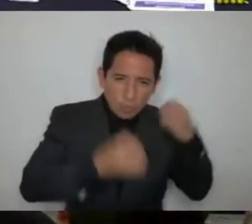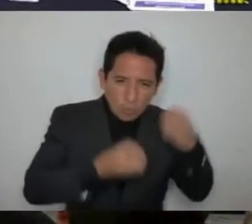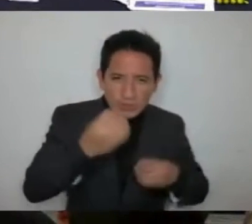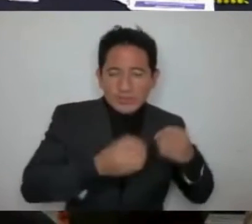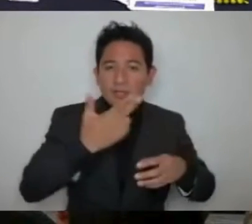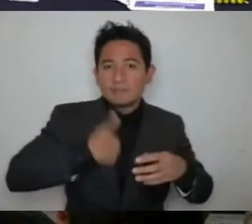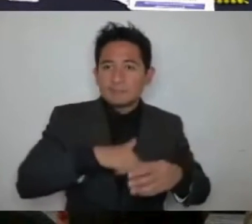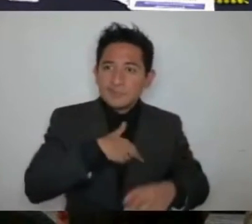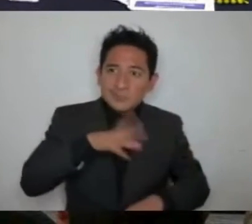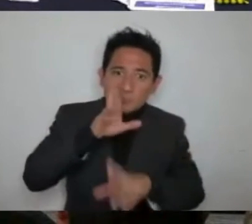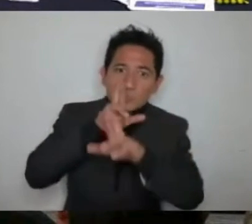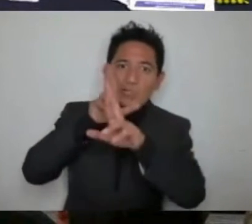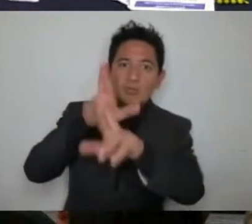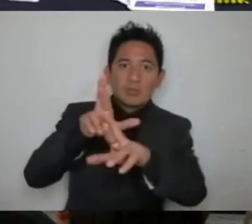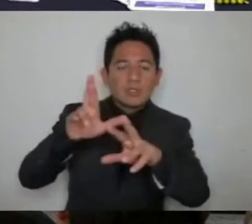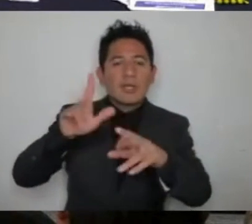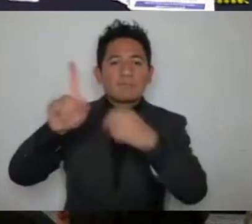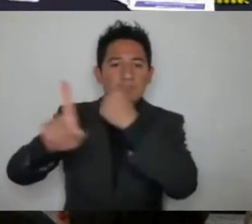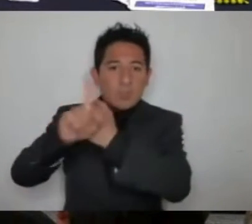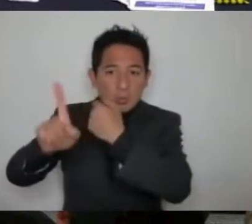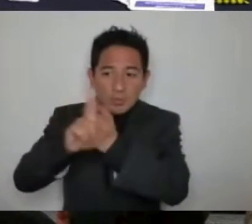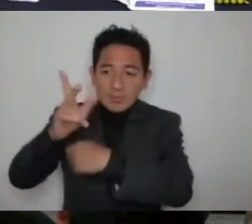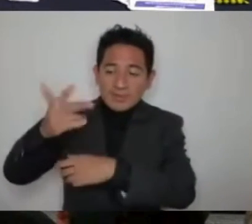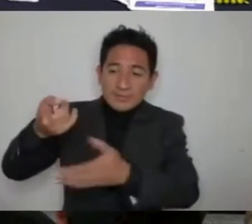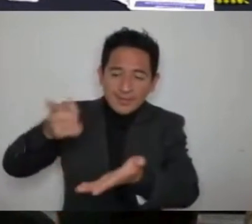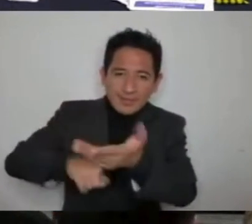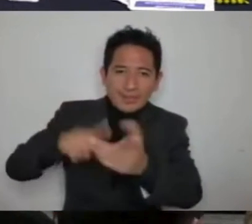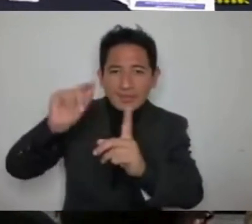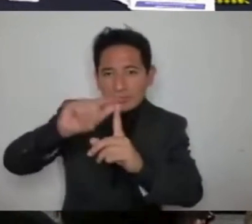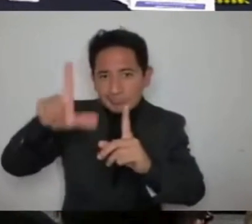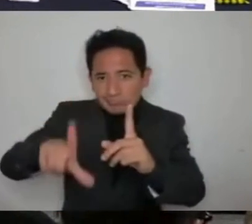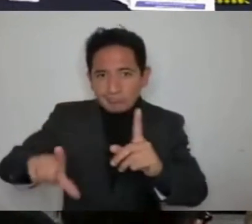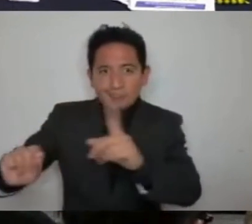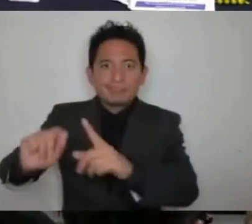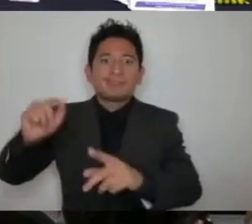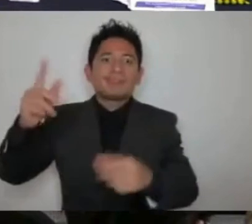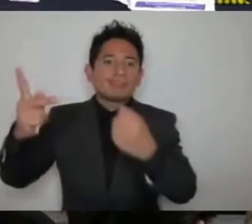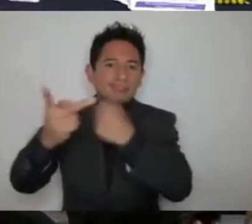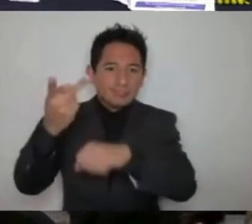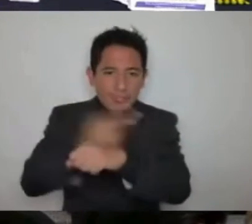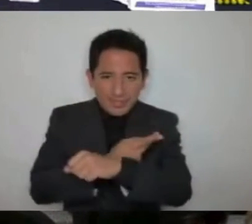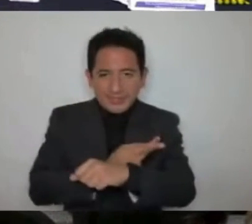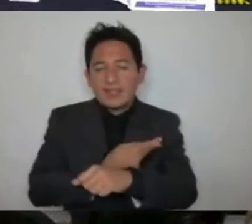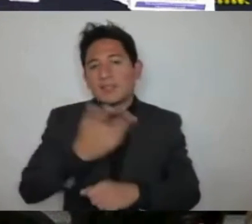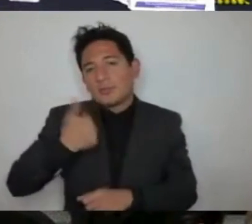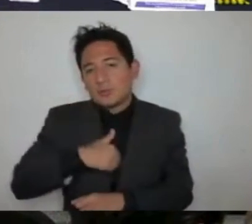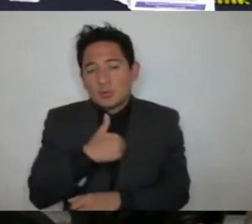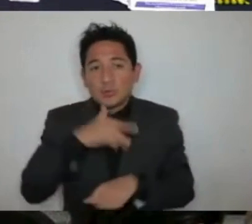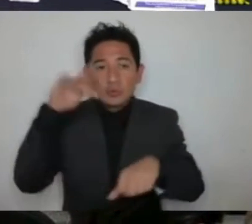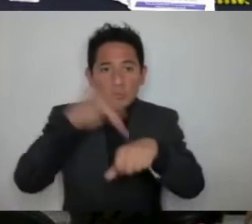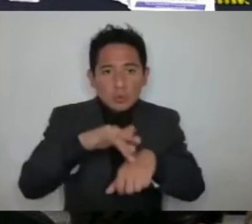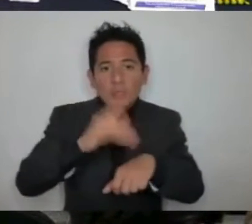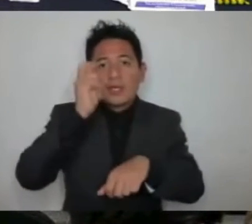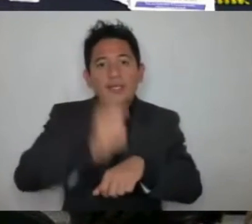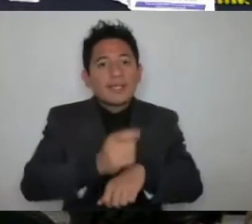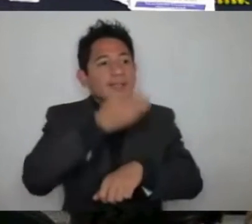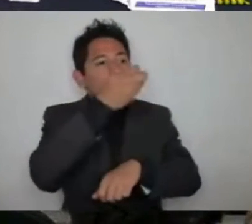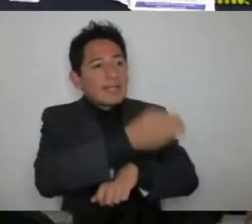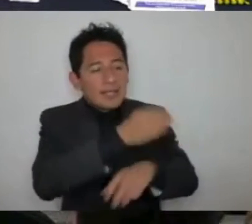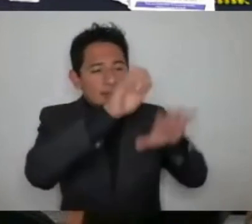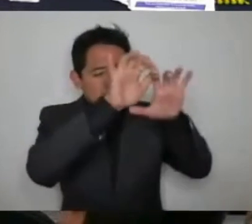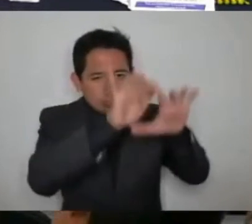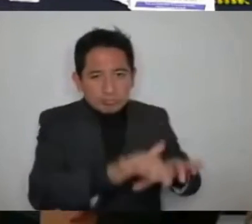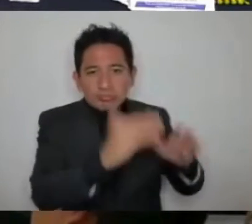Bueno pues también desde acá creo que nos toca entonces también pues aplicar y hacer uso de esta herramienta tan